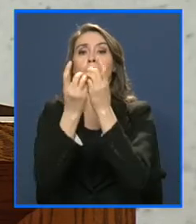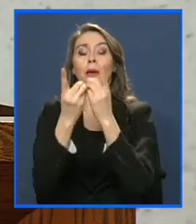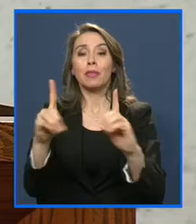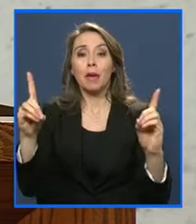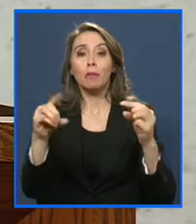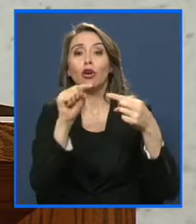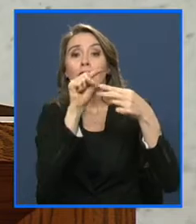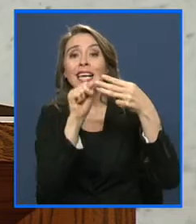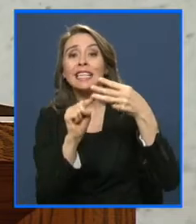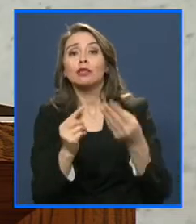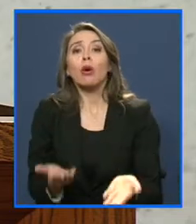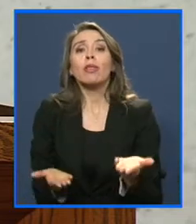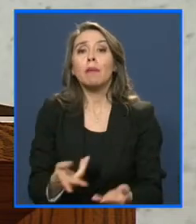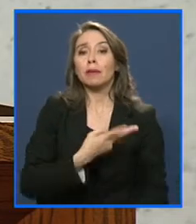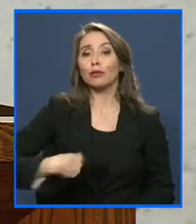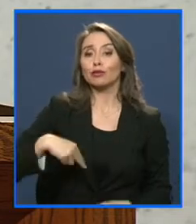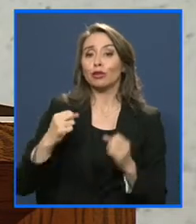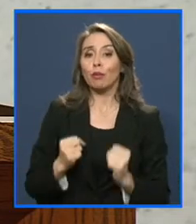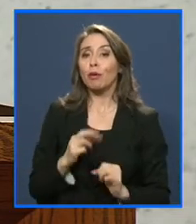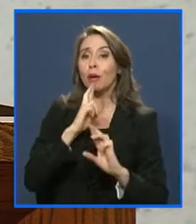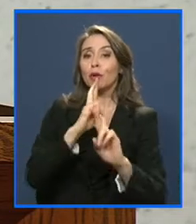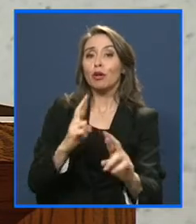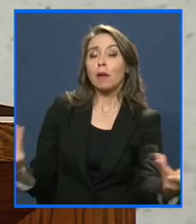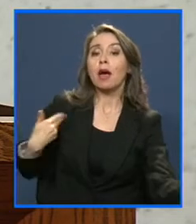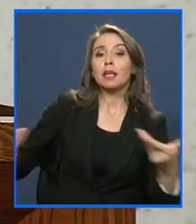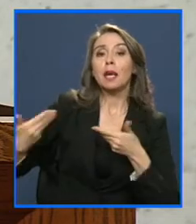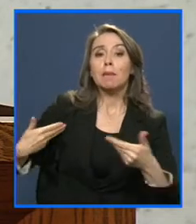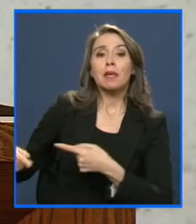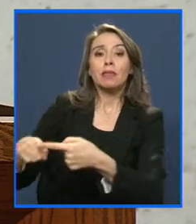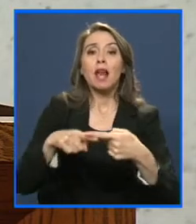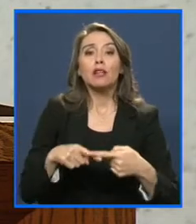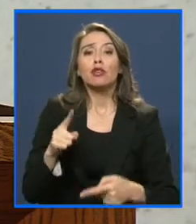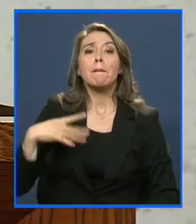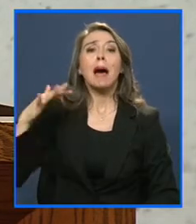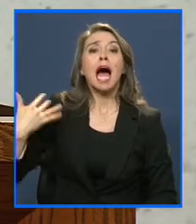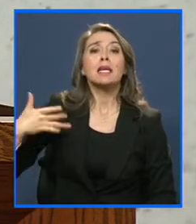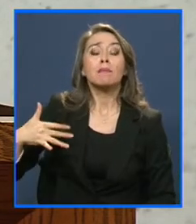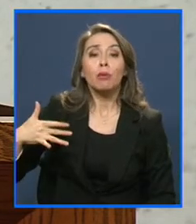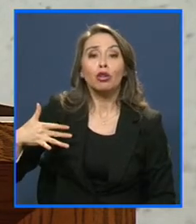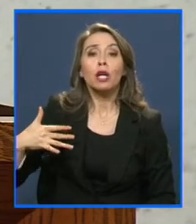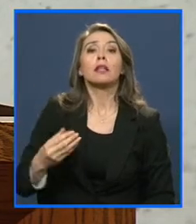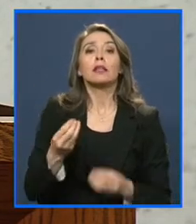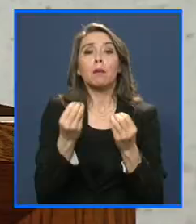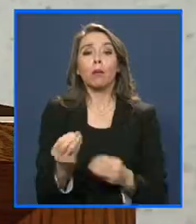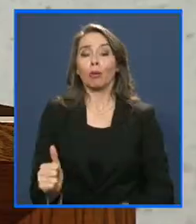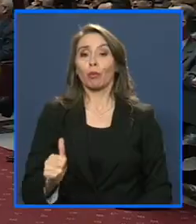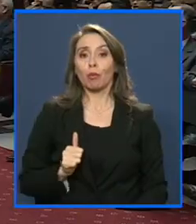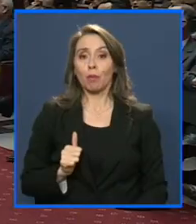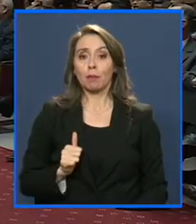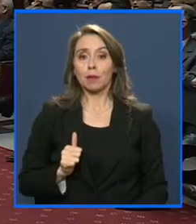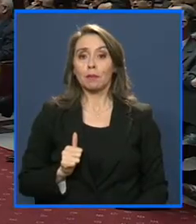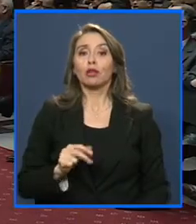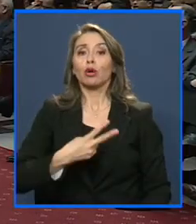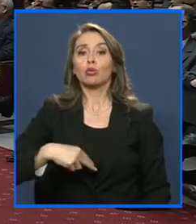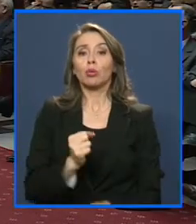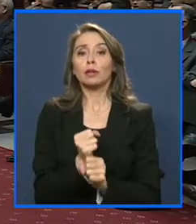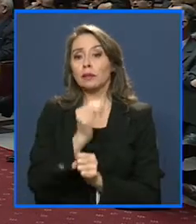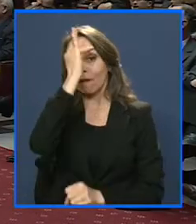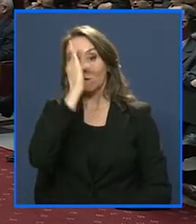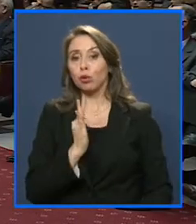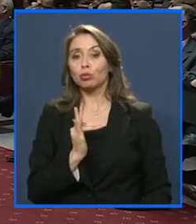depende de nuestra capacidad de responder a las demandas sociales más importantes a través del buen cumplimiento de lo que